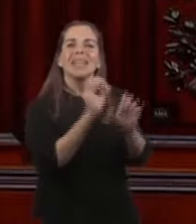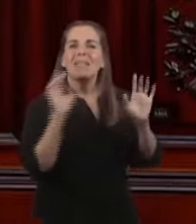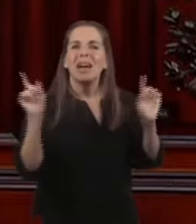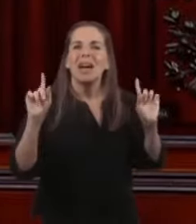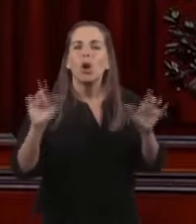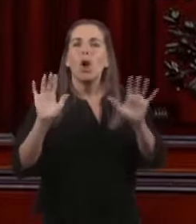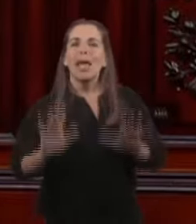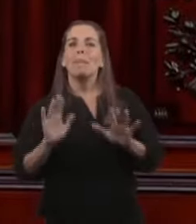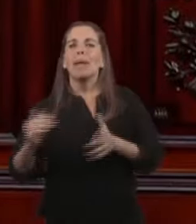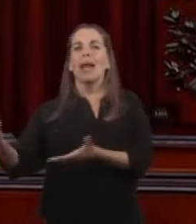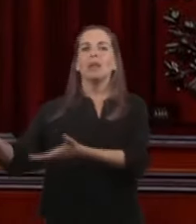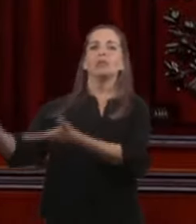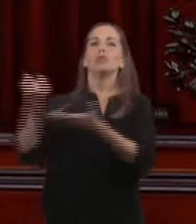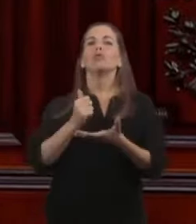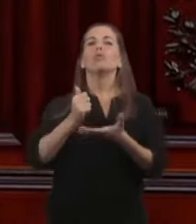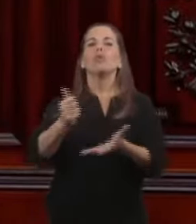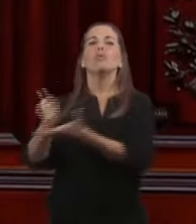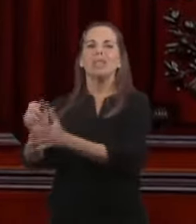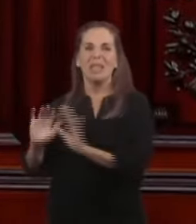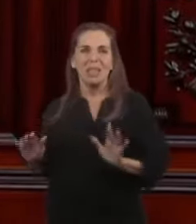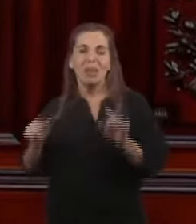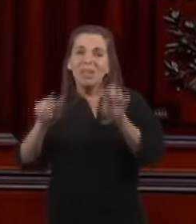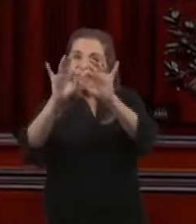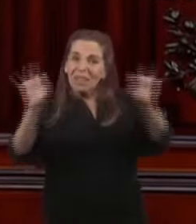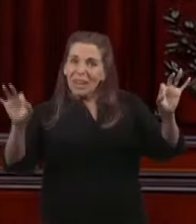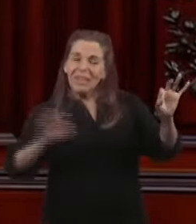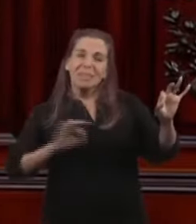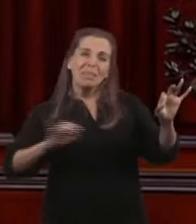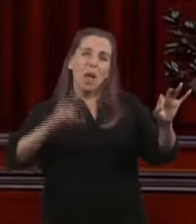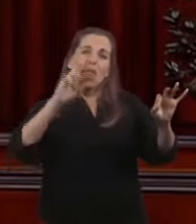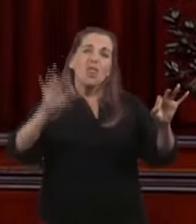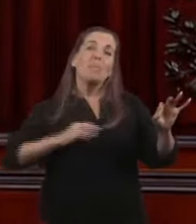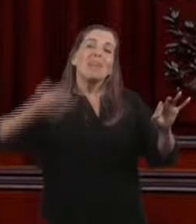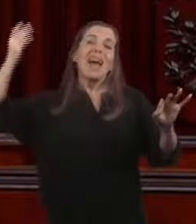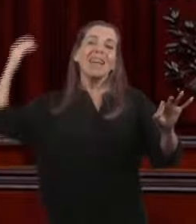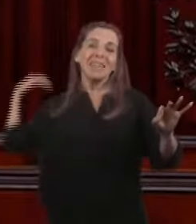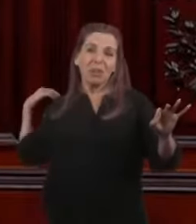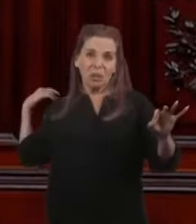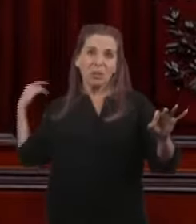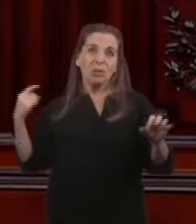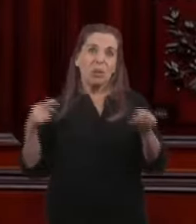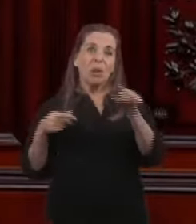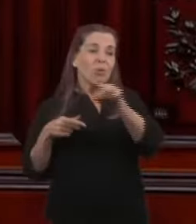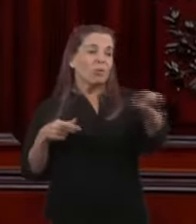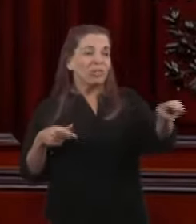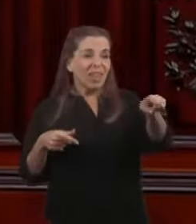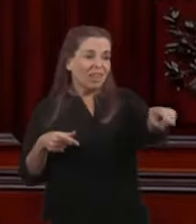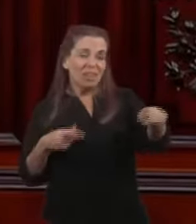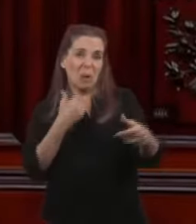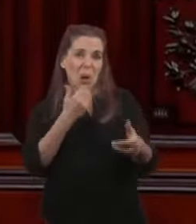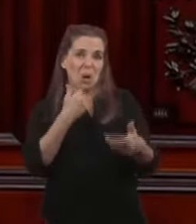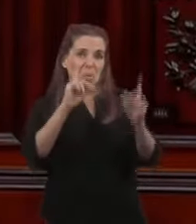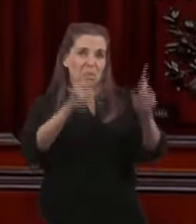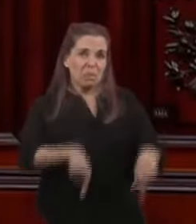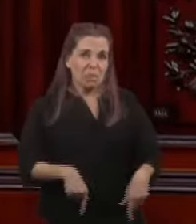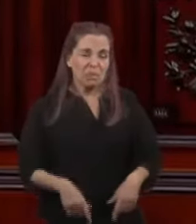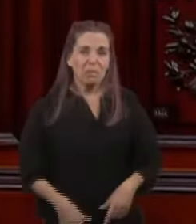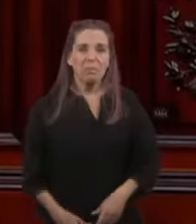estado esta frase tiene más de 2000 años más de 2000 años y usted de eso no aprendieron nada